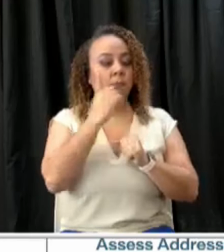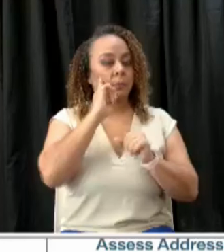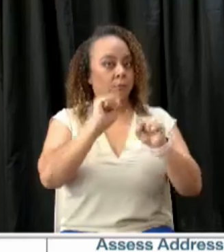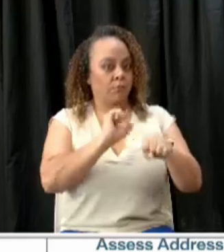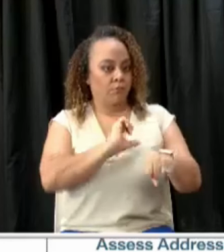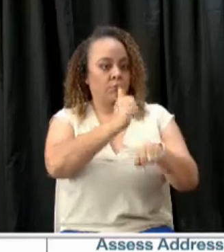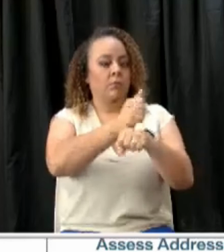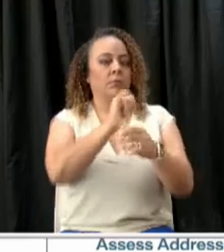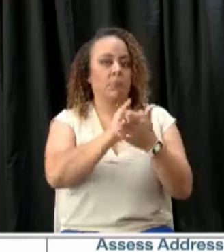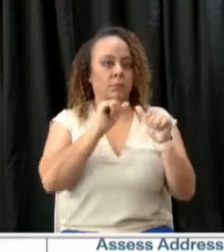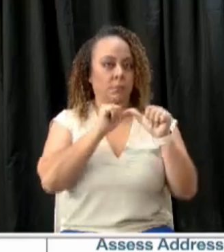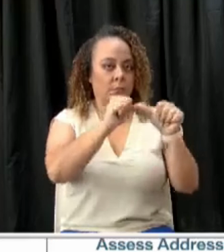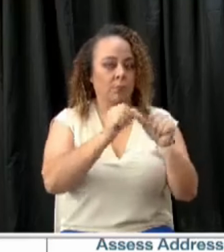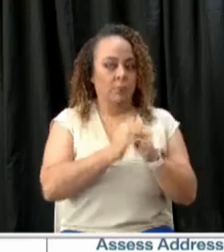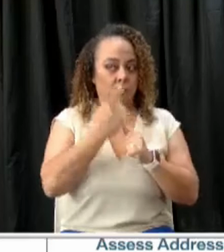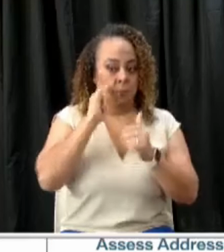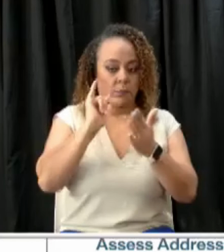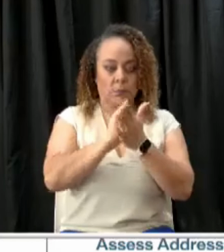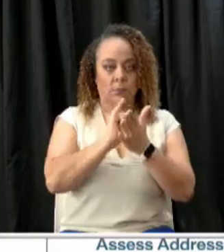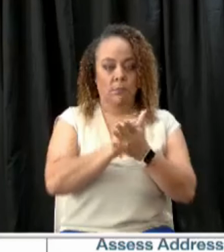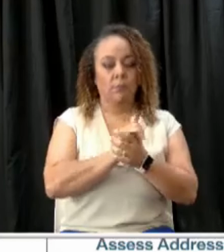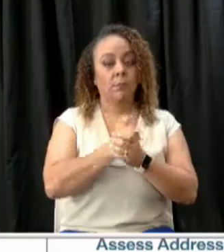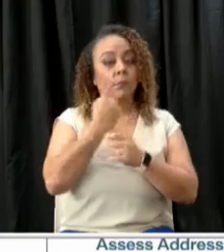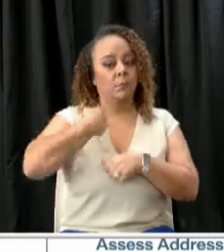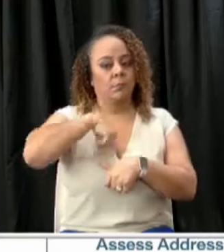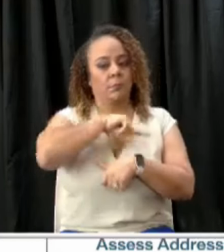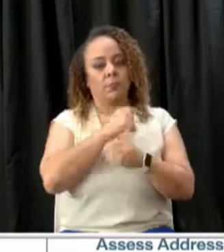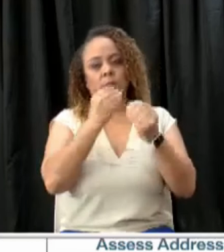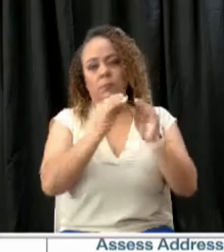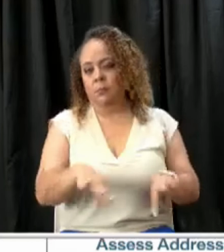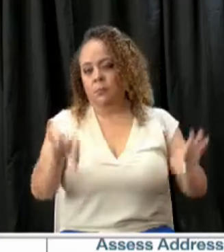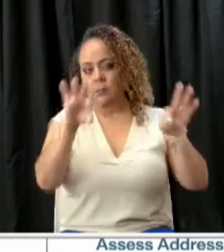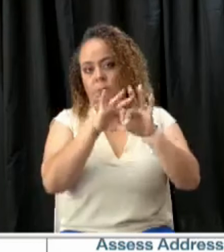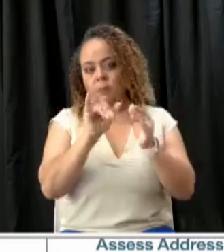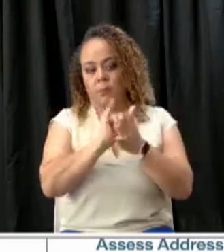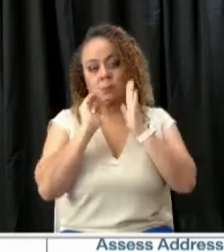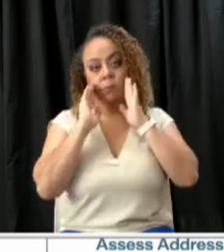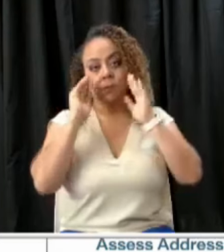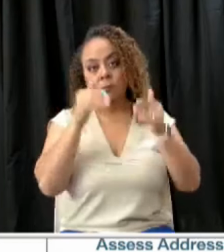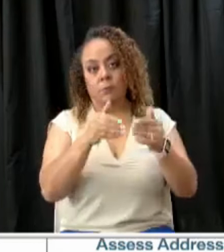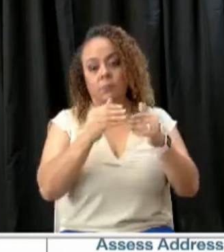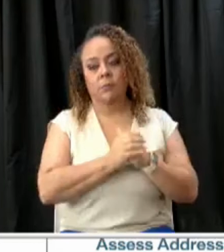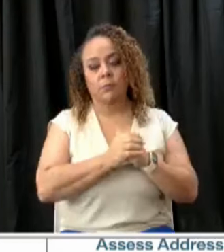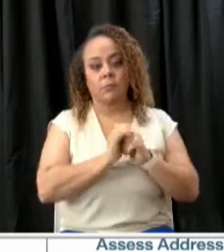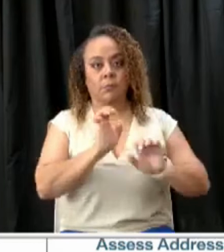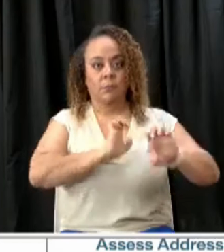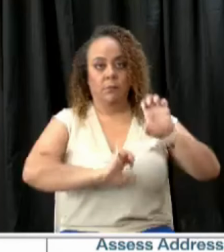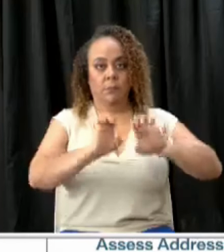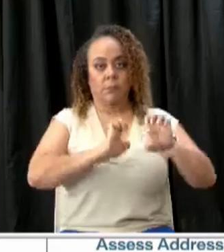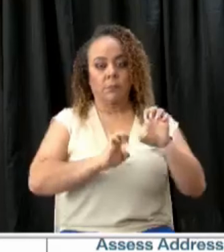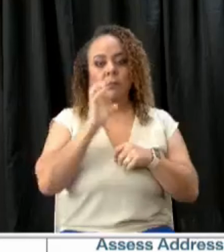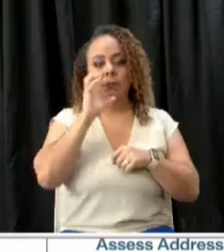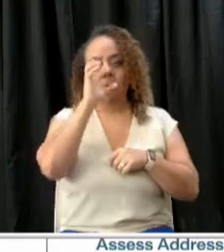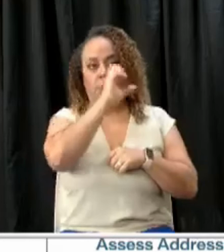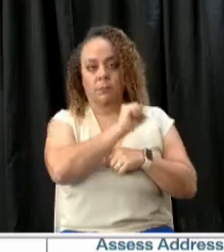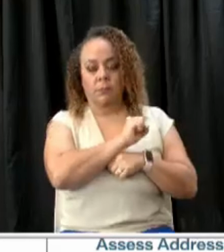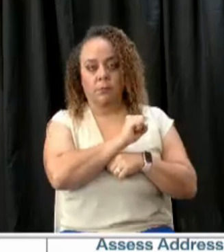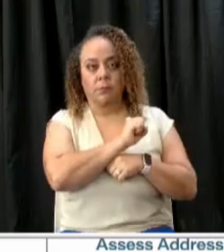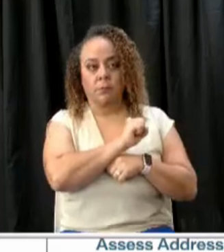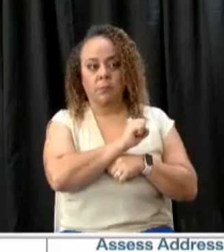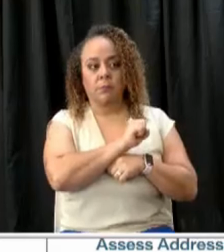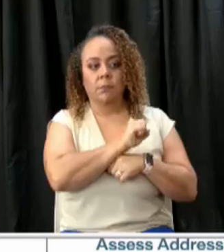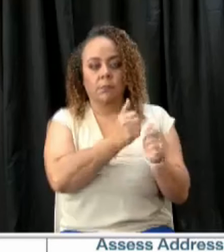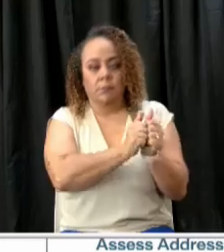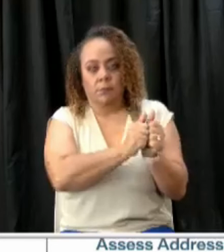crear esa sostenibilidad. Para eso, para nosotros es tan importante este enfoque de evaluar, identificar cuáles son